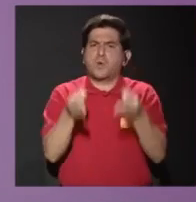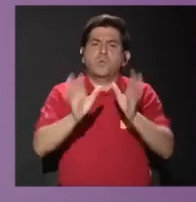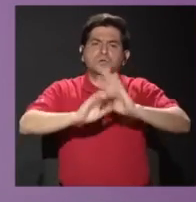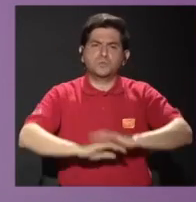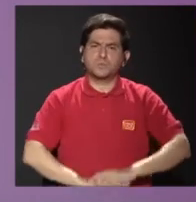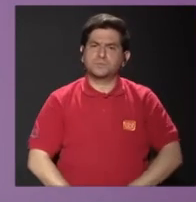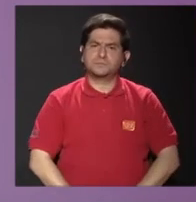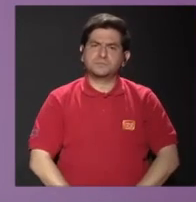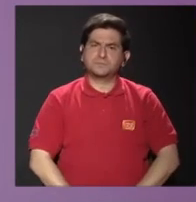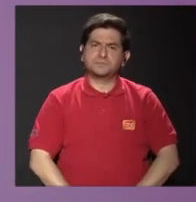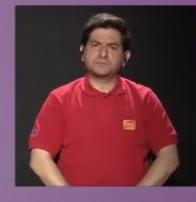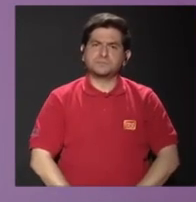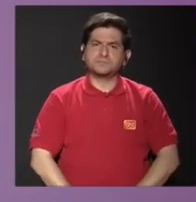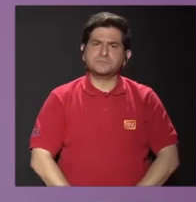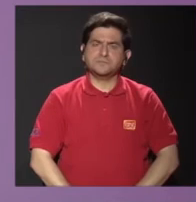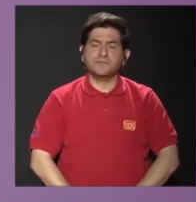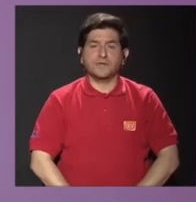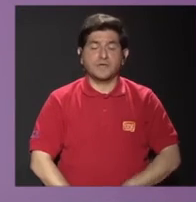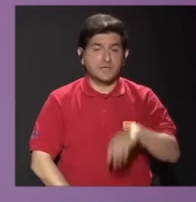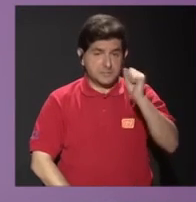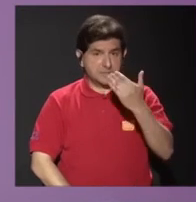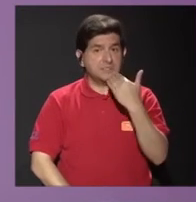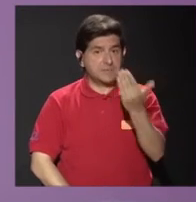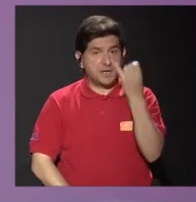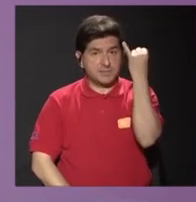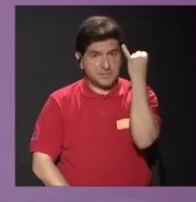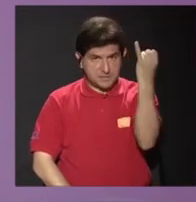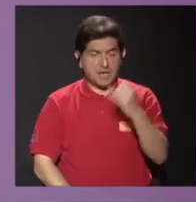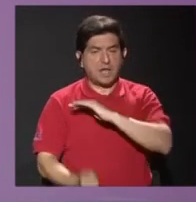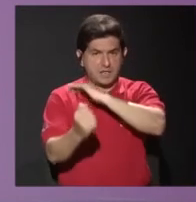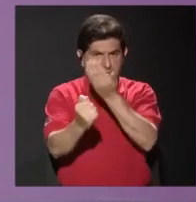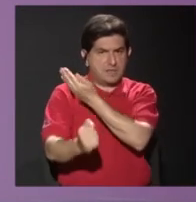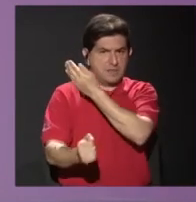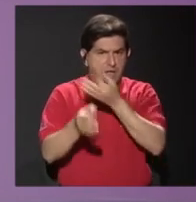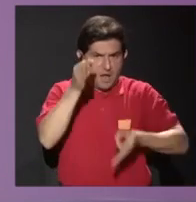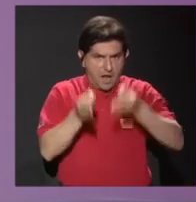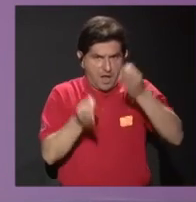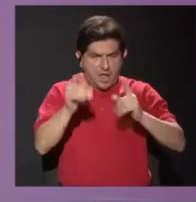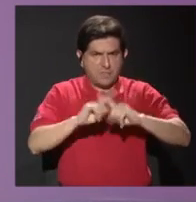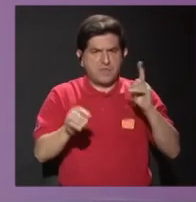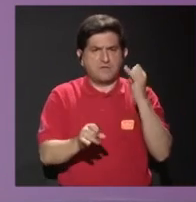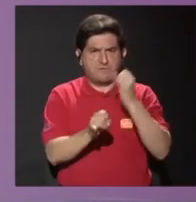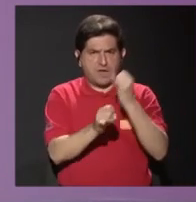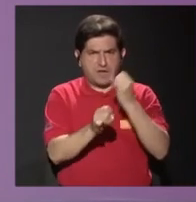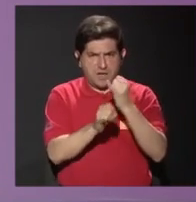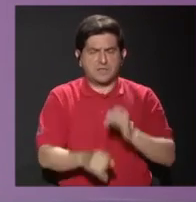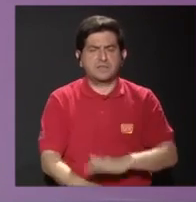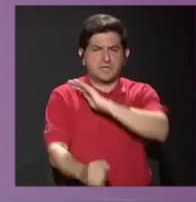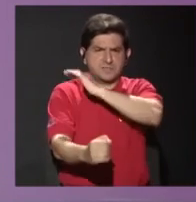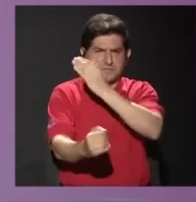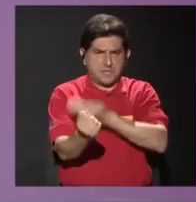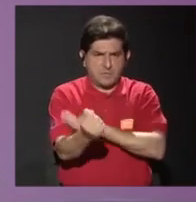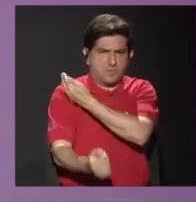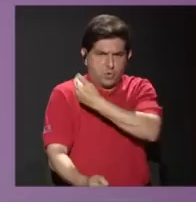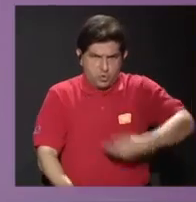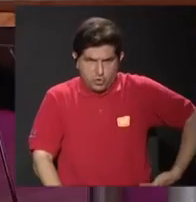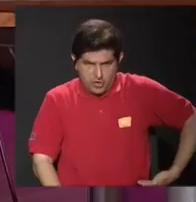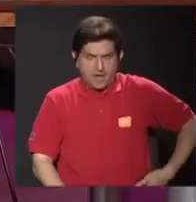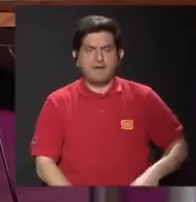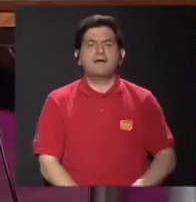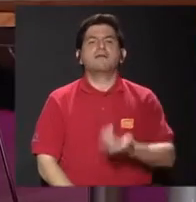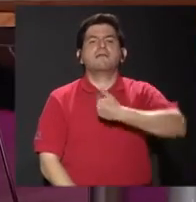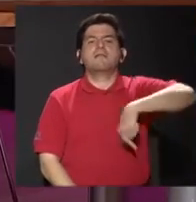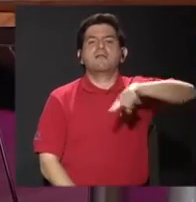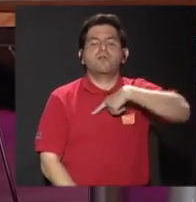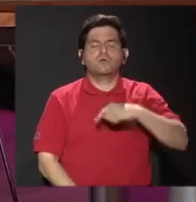por lo tanto gracias a sí a la iniciativa del poder judicial y muchas instituciones del poder ejecutivo también vamos